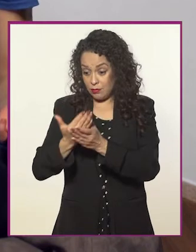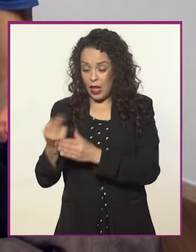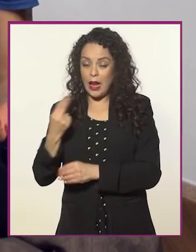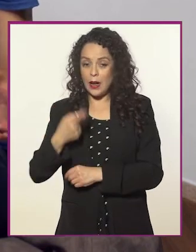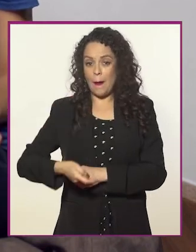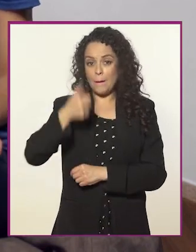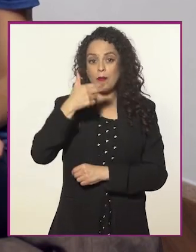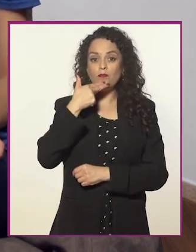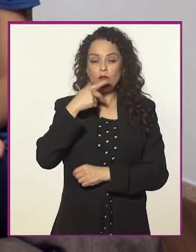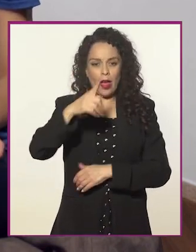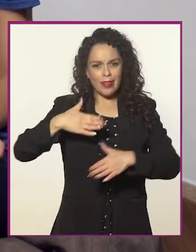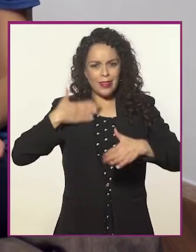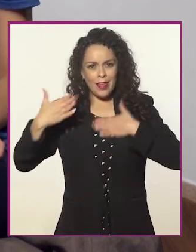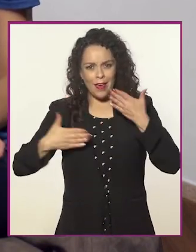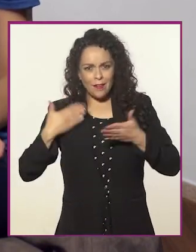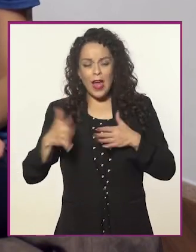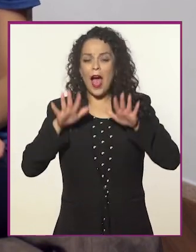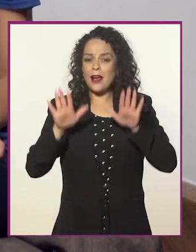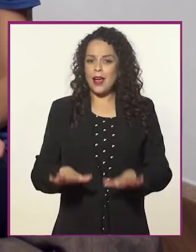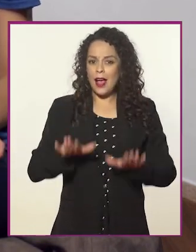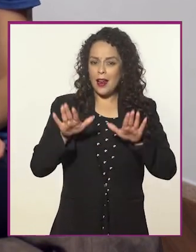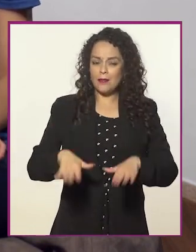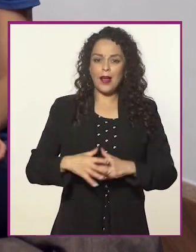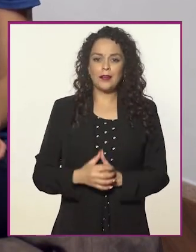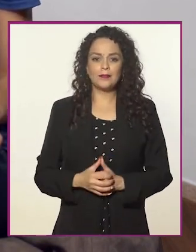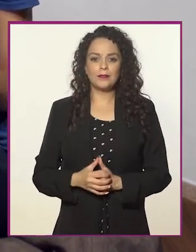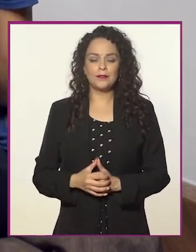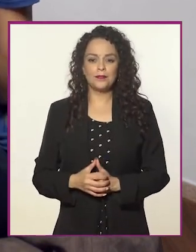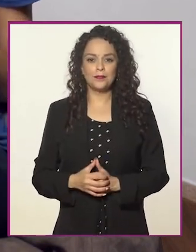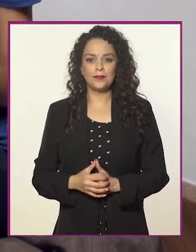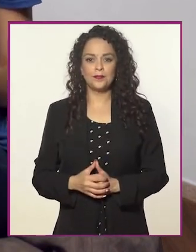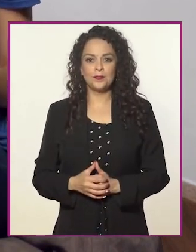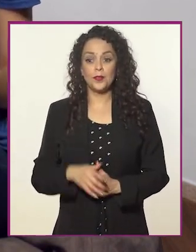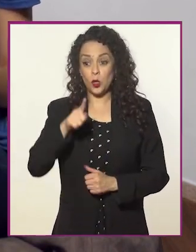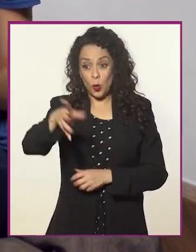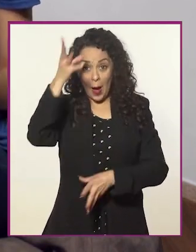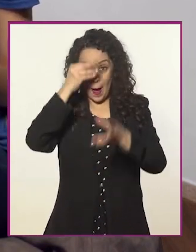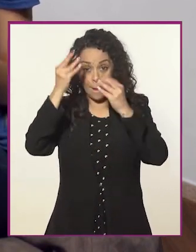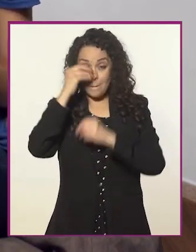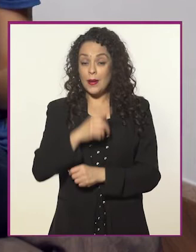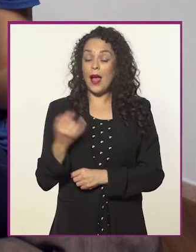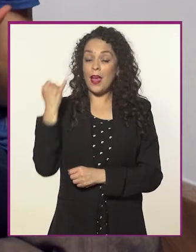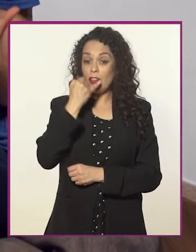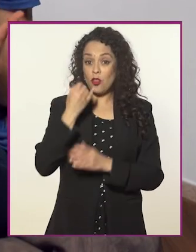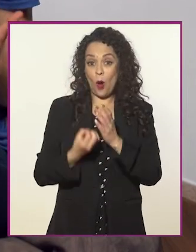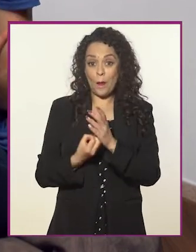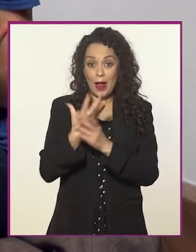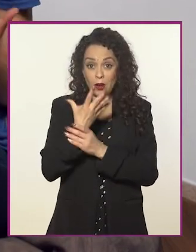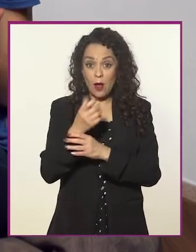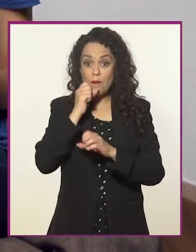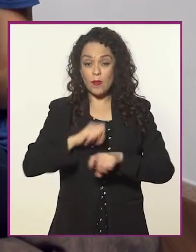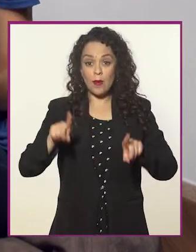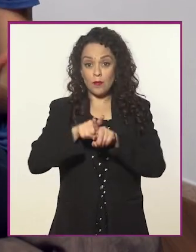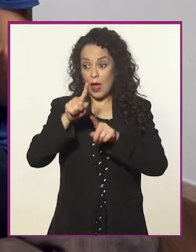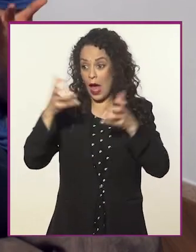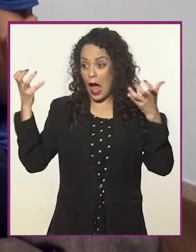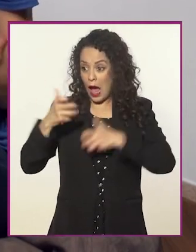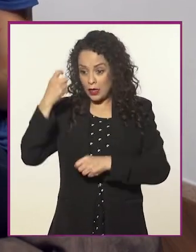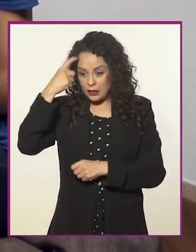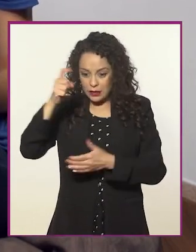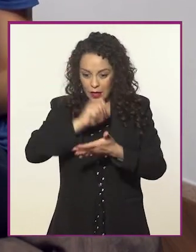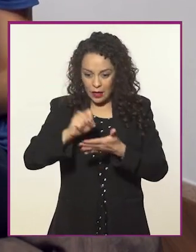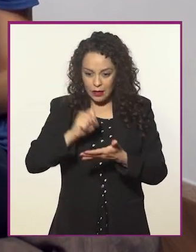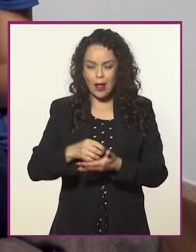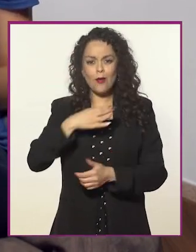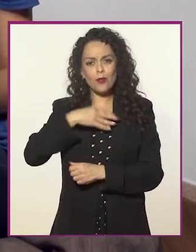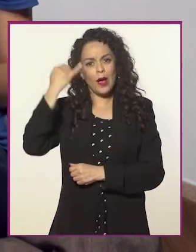uso. Diviértete y tómalo con calma. Y como estás aprendiendo un idioma nuevo al mismo tiempo que lo inventas, es muy